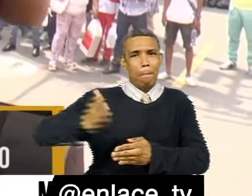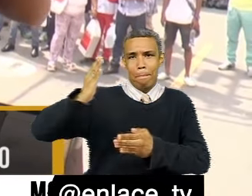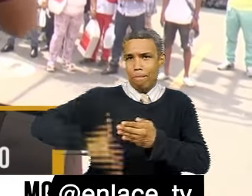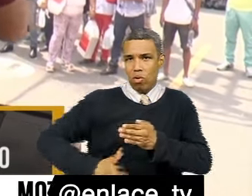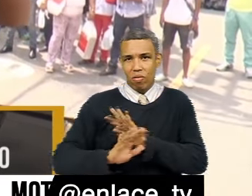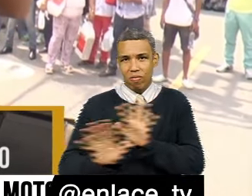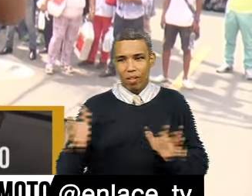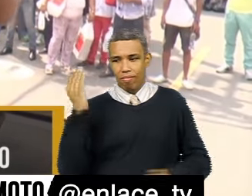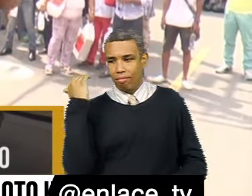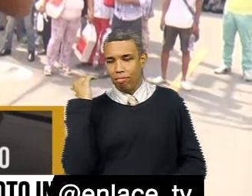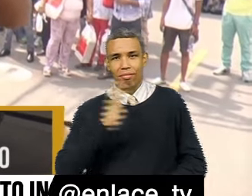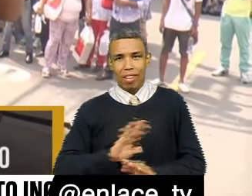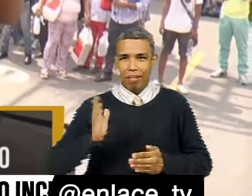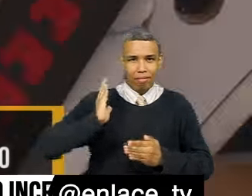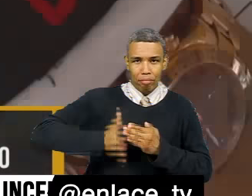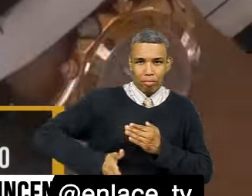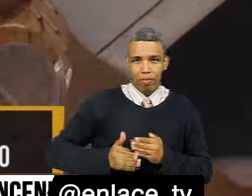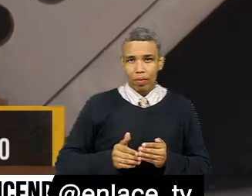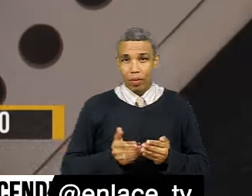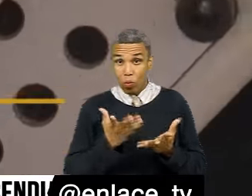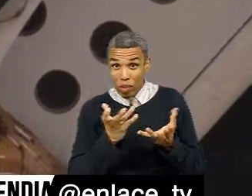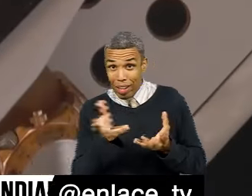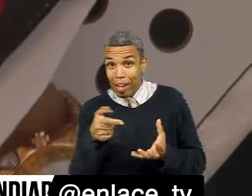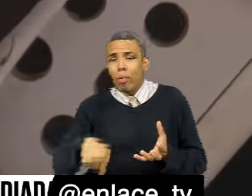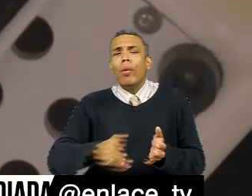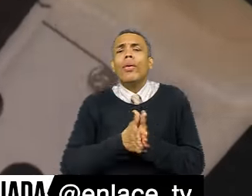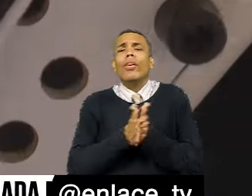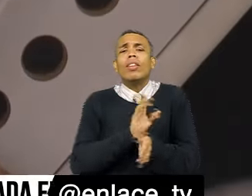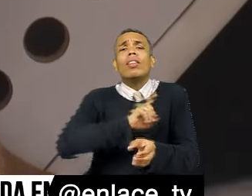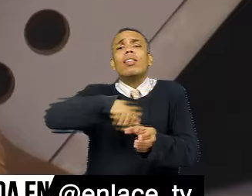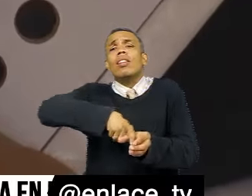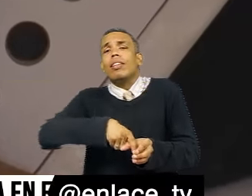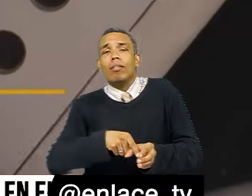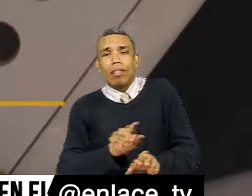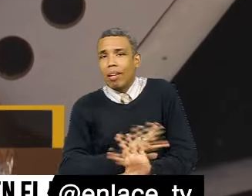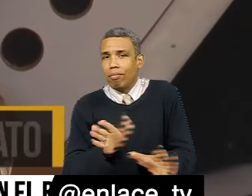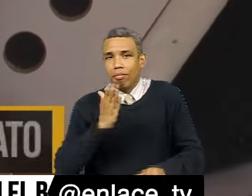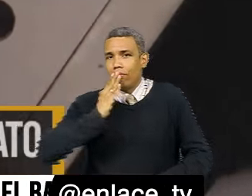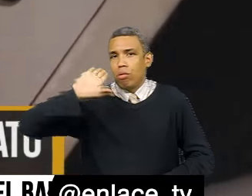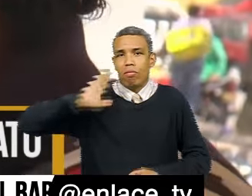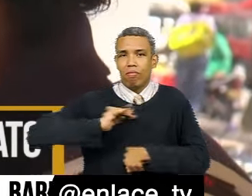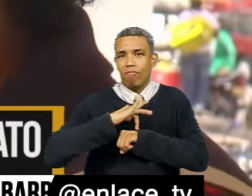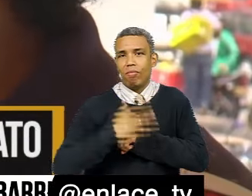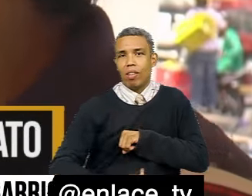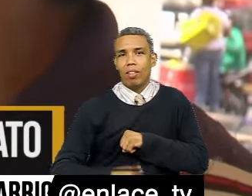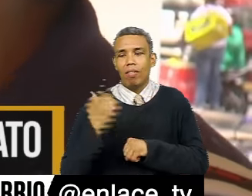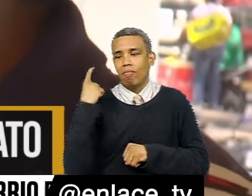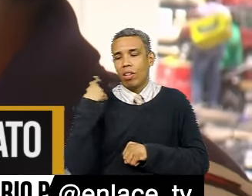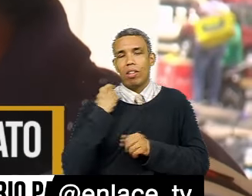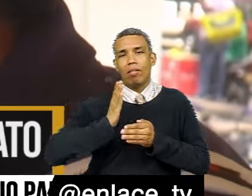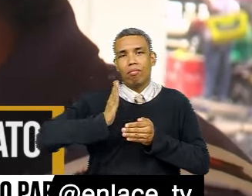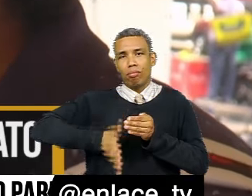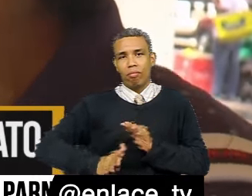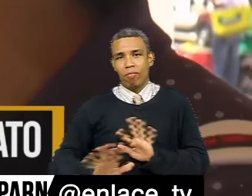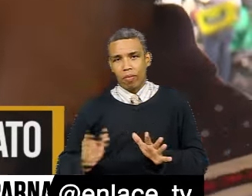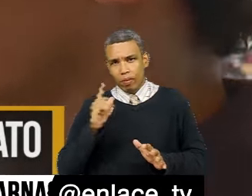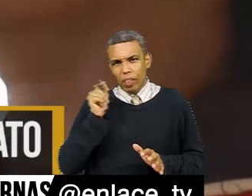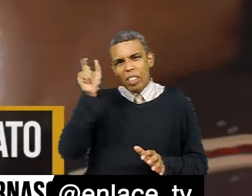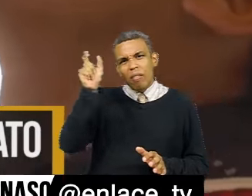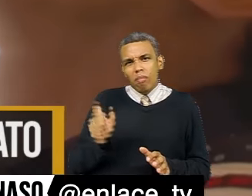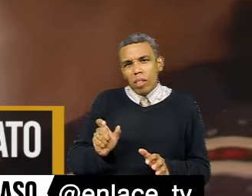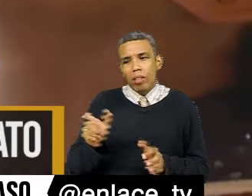Han quedado cerradas las inscripciones para la nueva versión del Festival de Acordeones del Río Grande de la Magdalena. El presidente de la Fundación Festival Vallenato del Magdalena